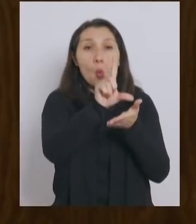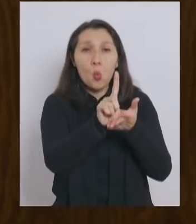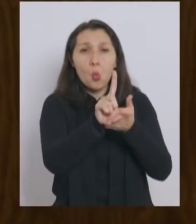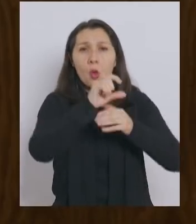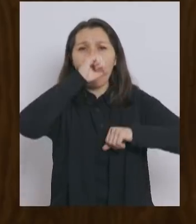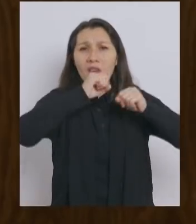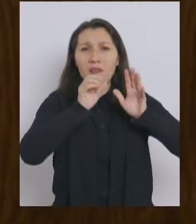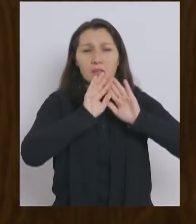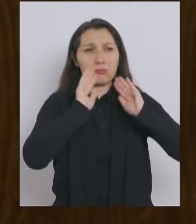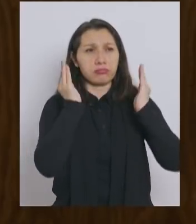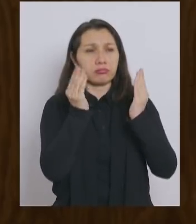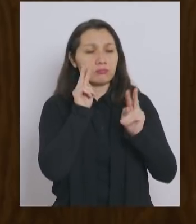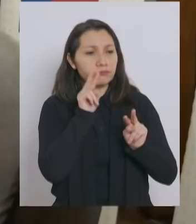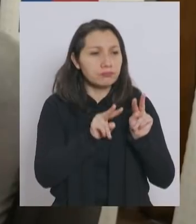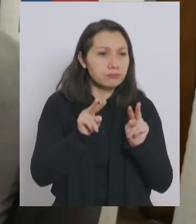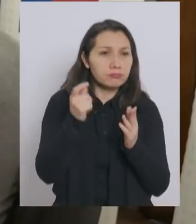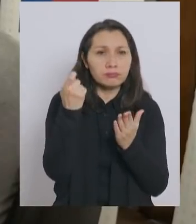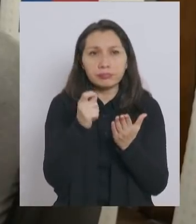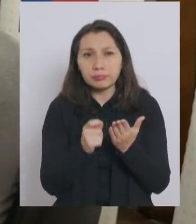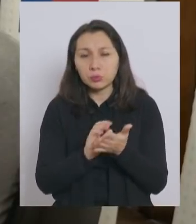de fabricación.